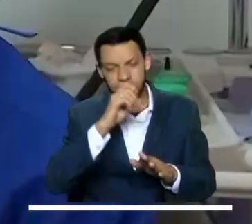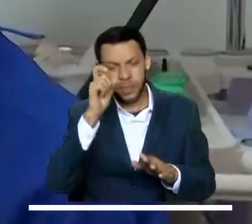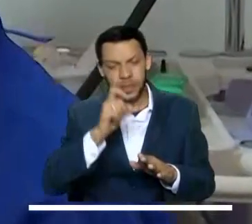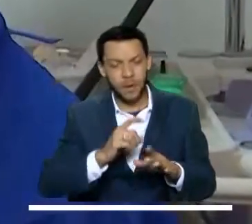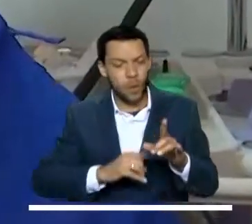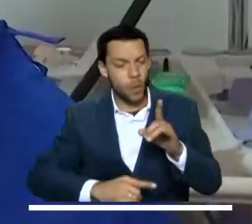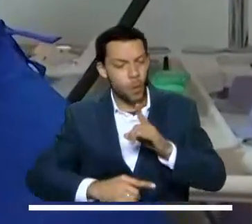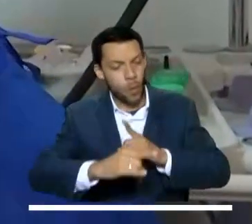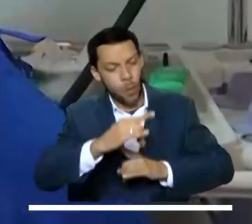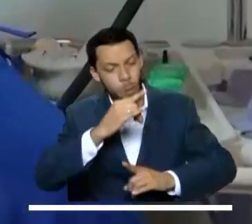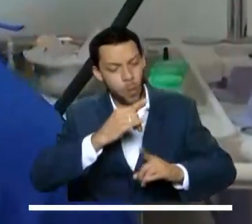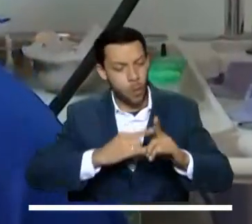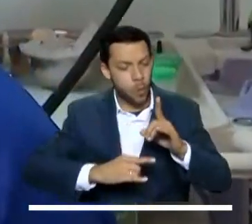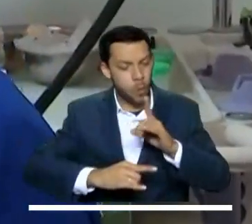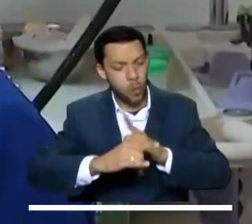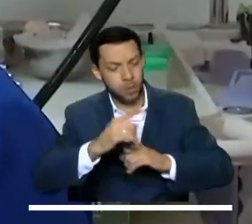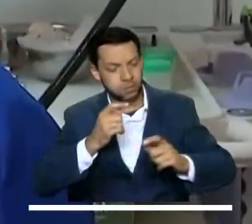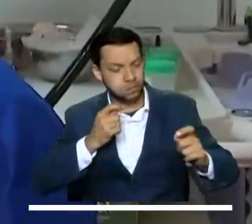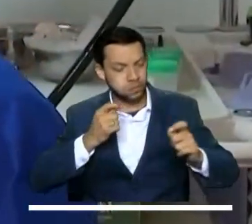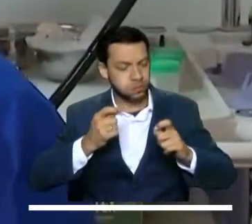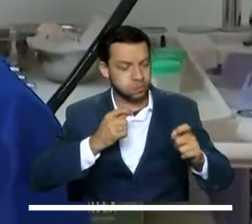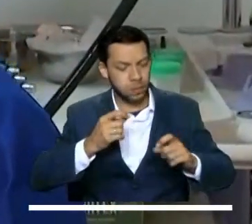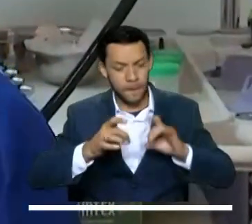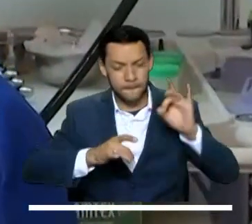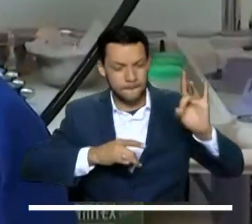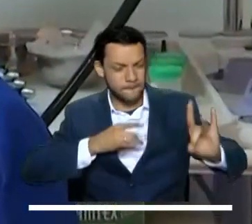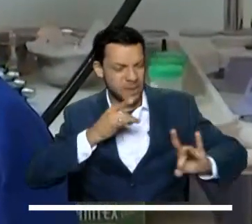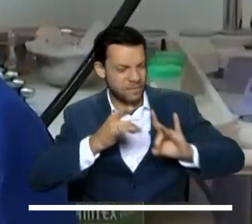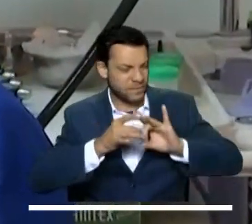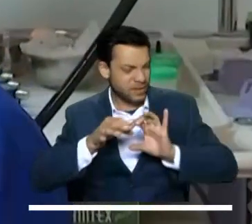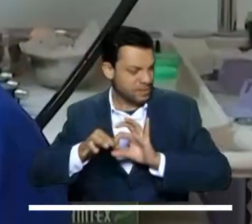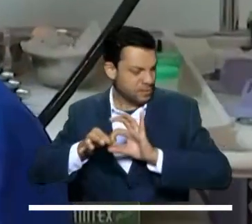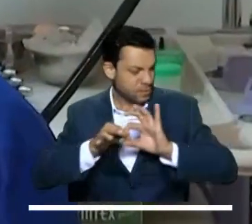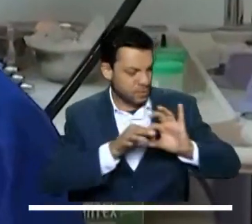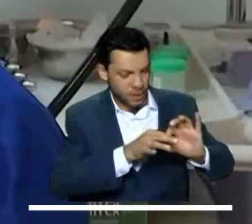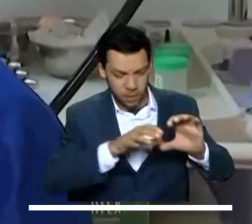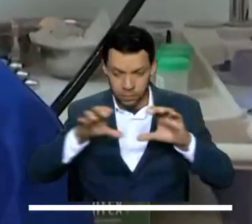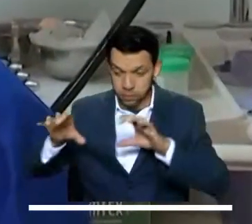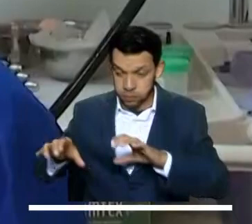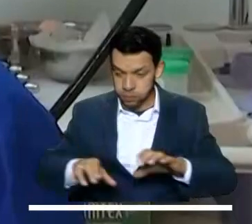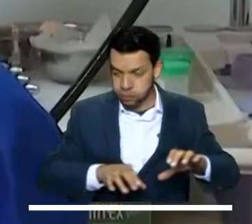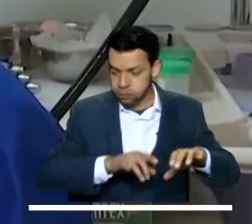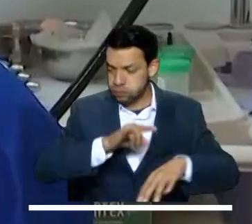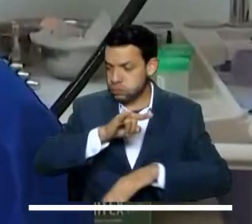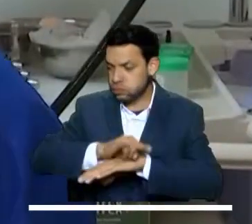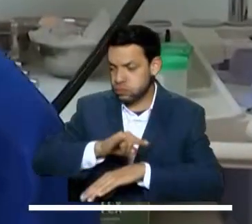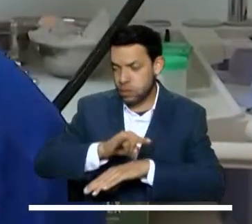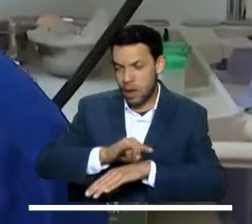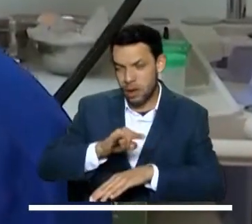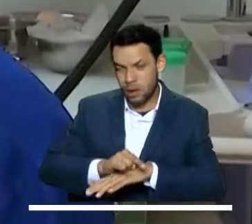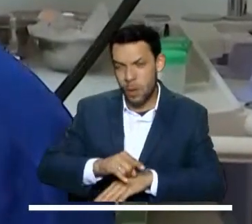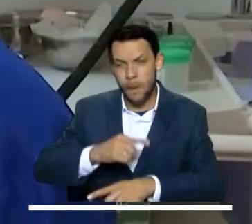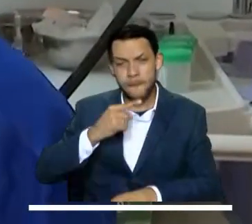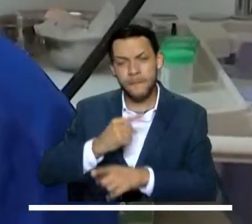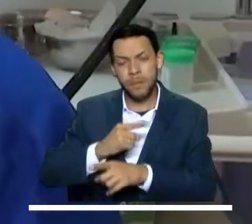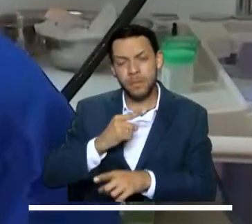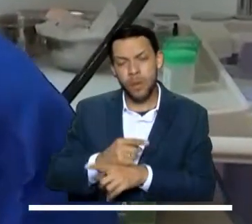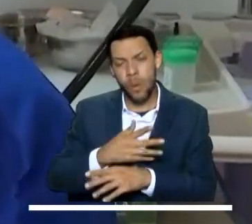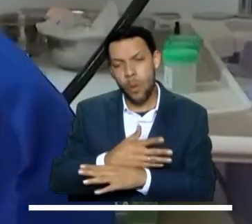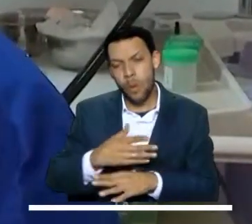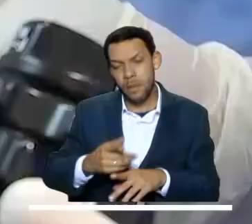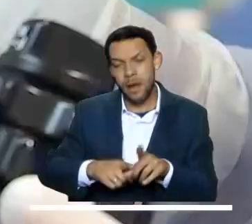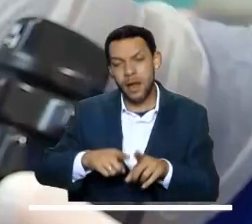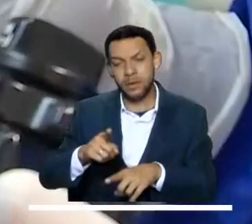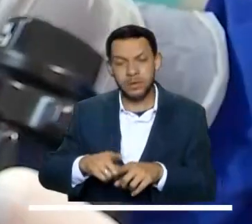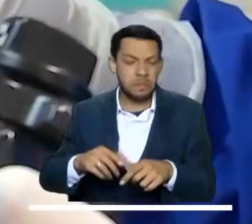para que todo su organismo funcione adecuadamente, y el monitor de signos vitales que nos permite identificar si hay alguna alteración en un momento dado para suspender el procedimiento si el